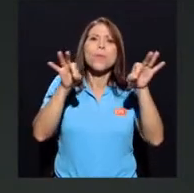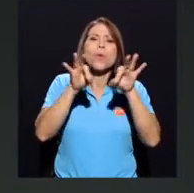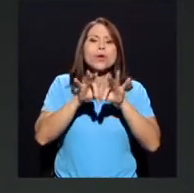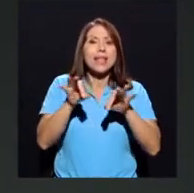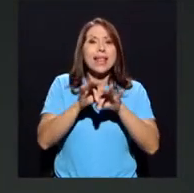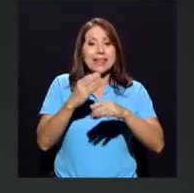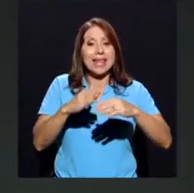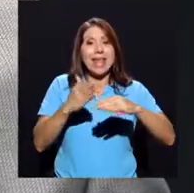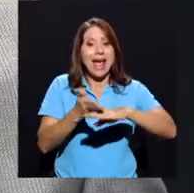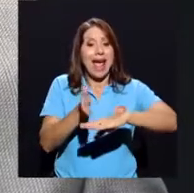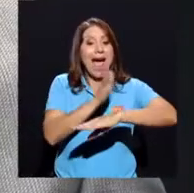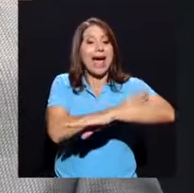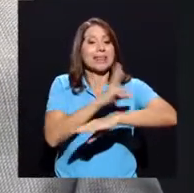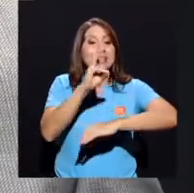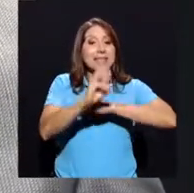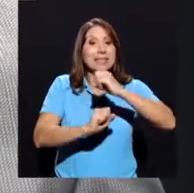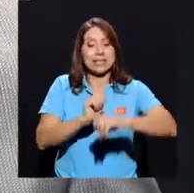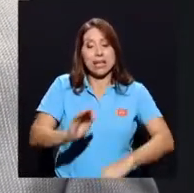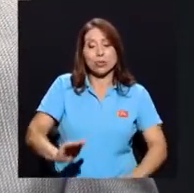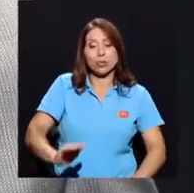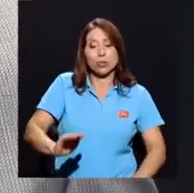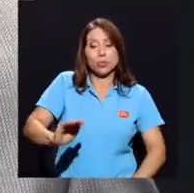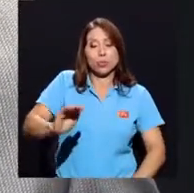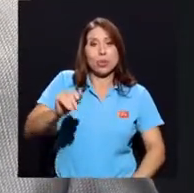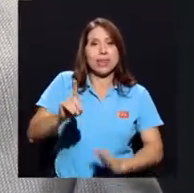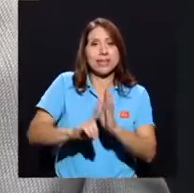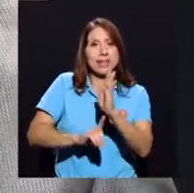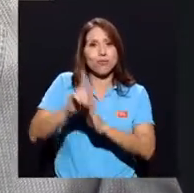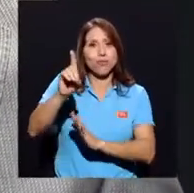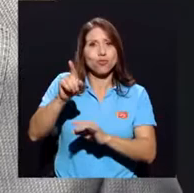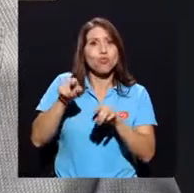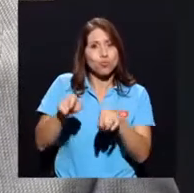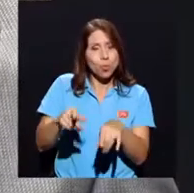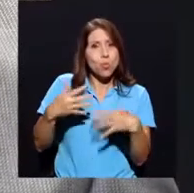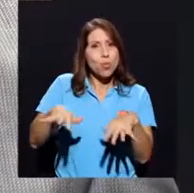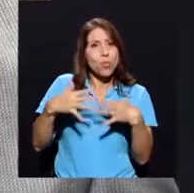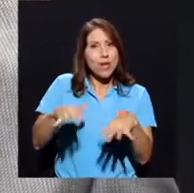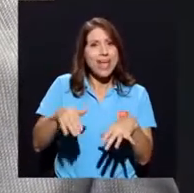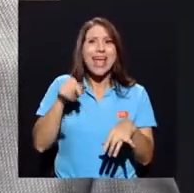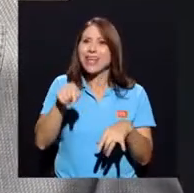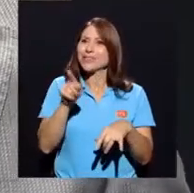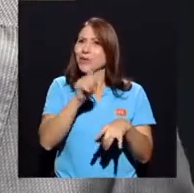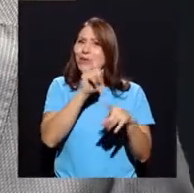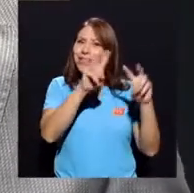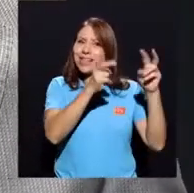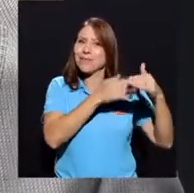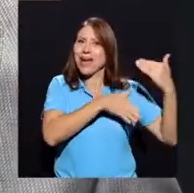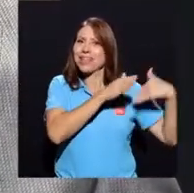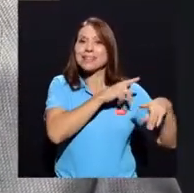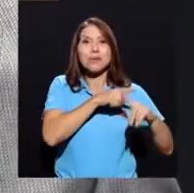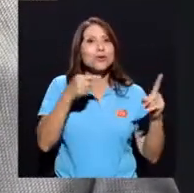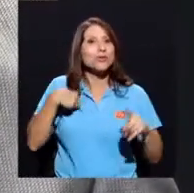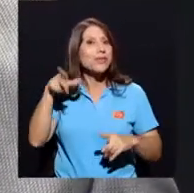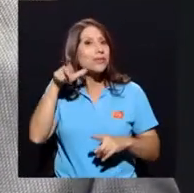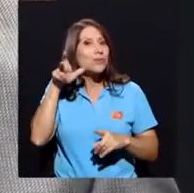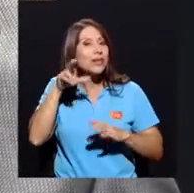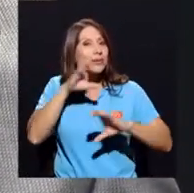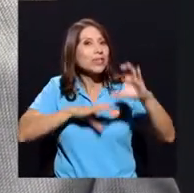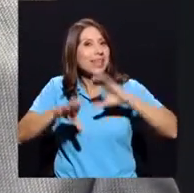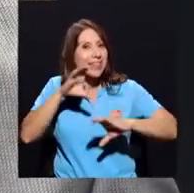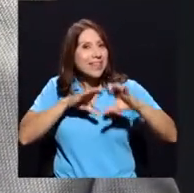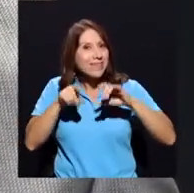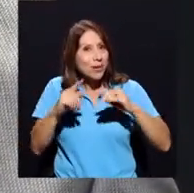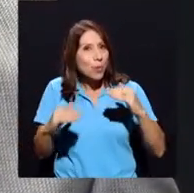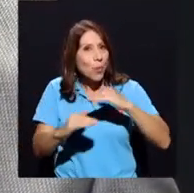antes de los seis años y esto es de una cosa totalmente fuera el tema con estados que ya tuvieran el científico que decía que uno